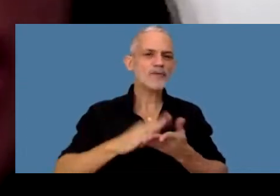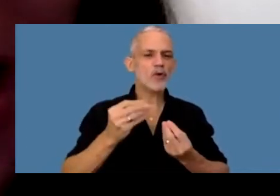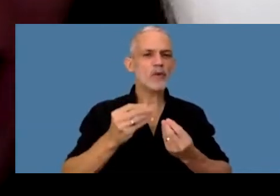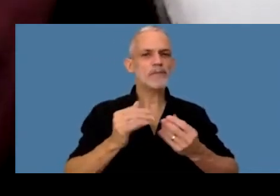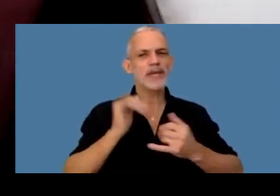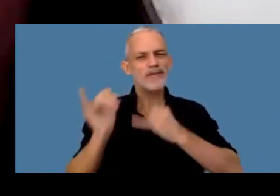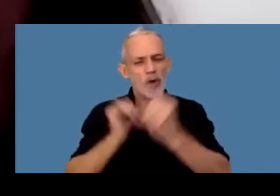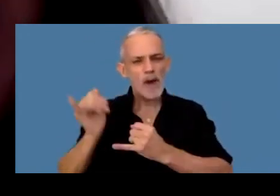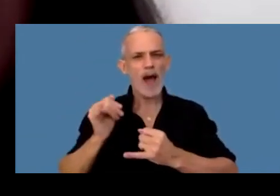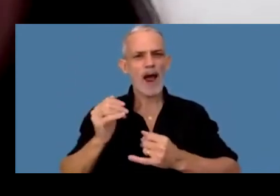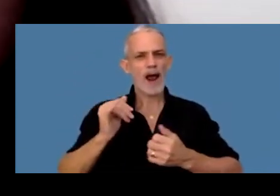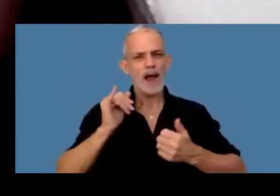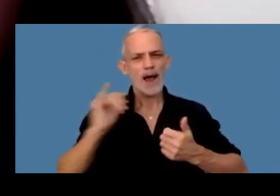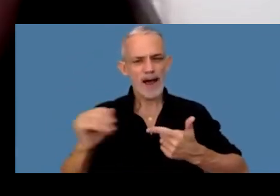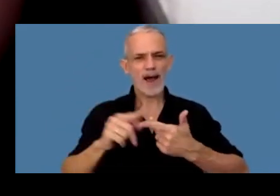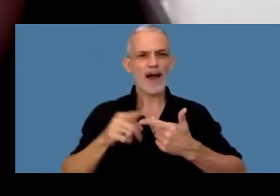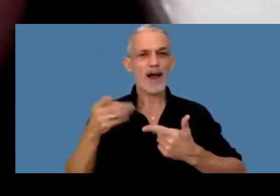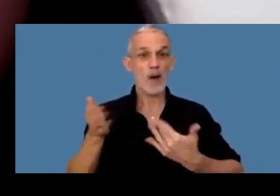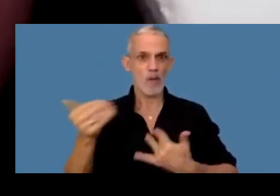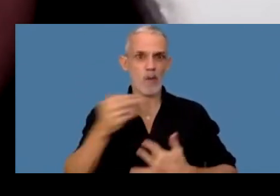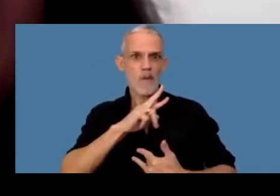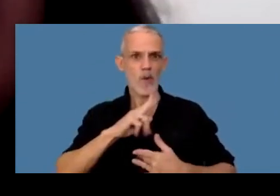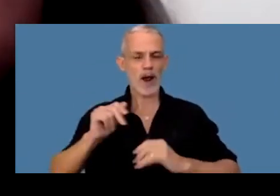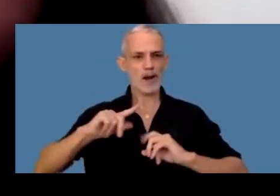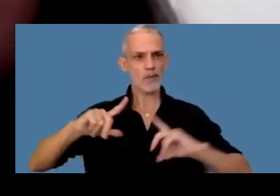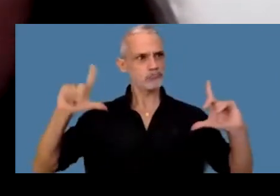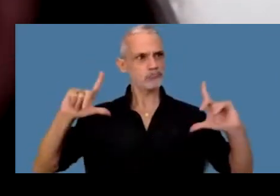de la madre y de esa familia.